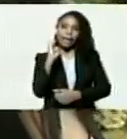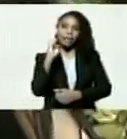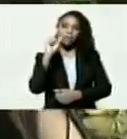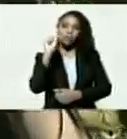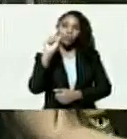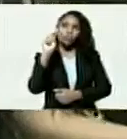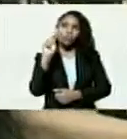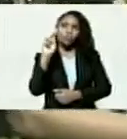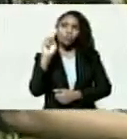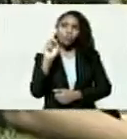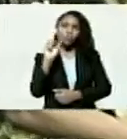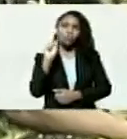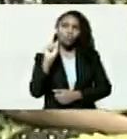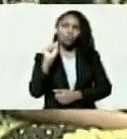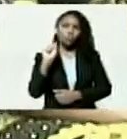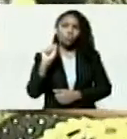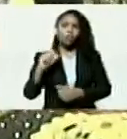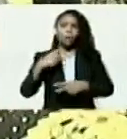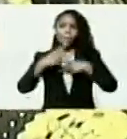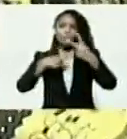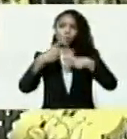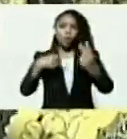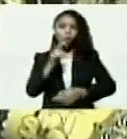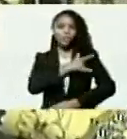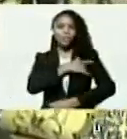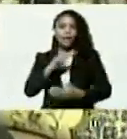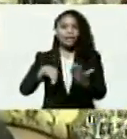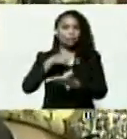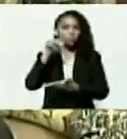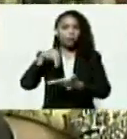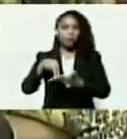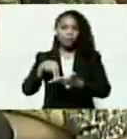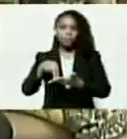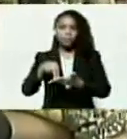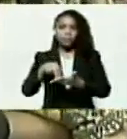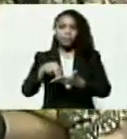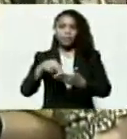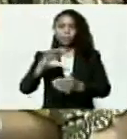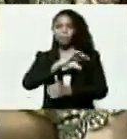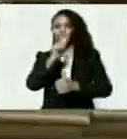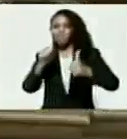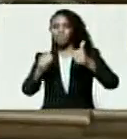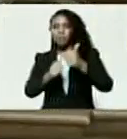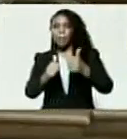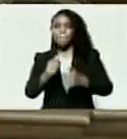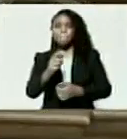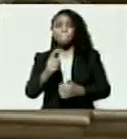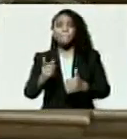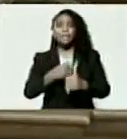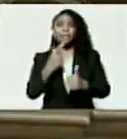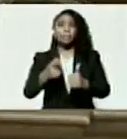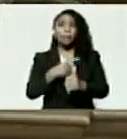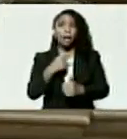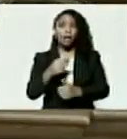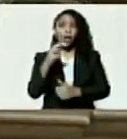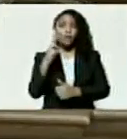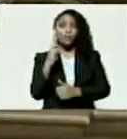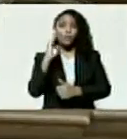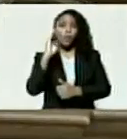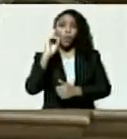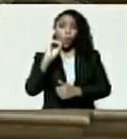las Facultades de Ciencias Jurídicas y Políticas de las Universidades Nacionales, rector principal, Roberto Antonio Picón